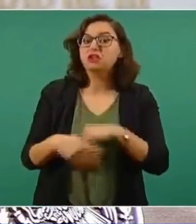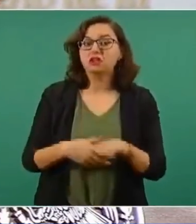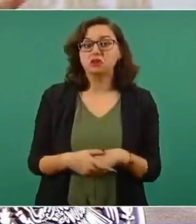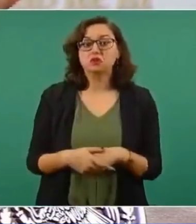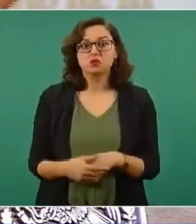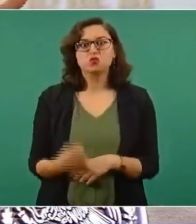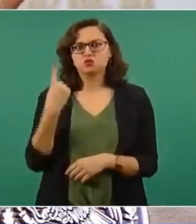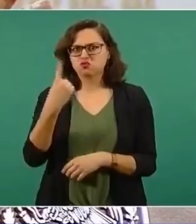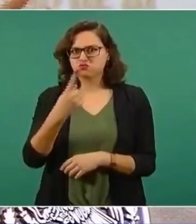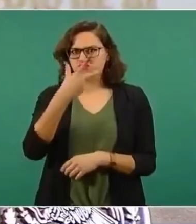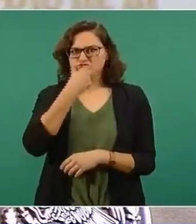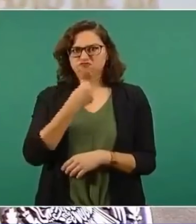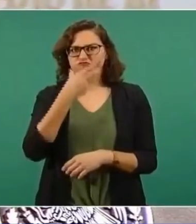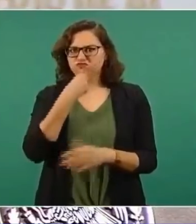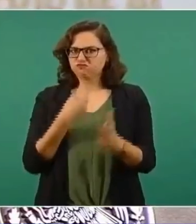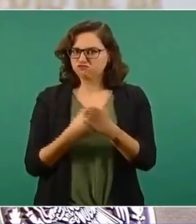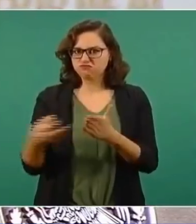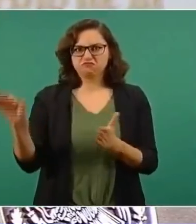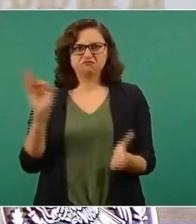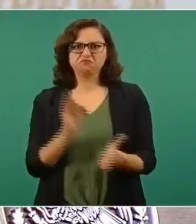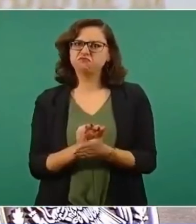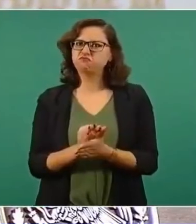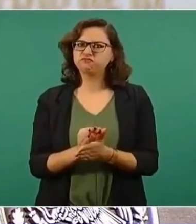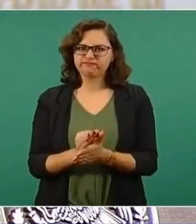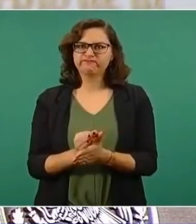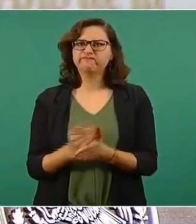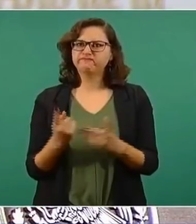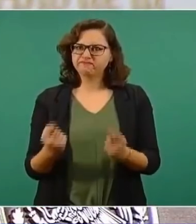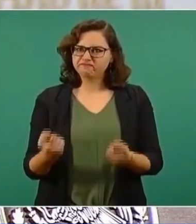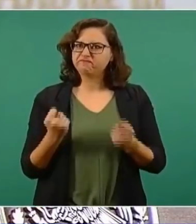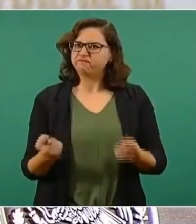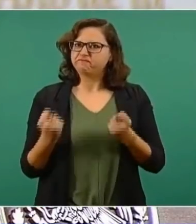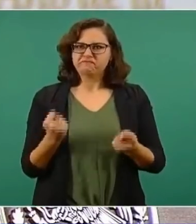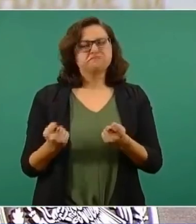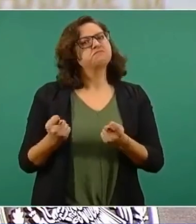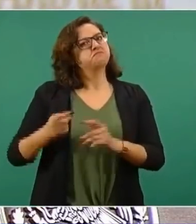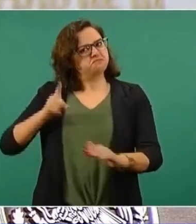se metió prácticamente donde estaba el incendio a cerrar